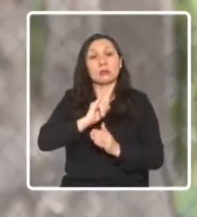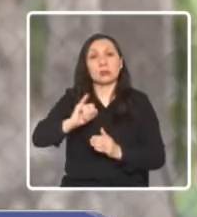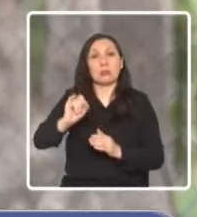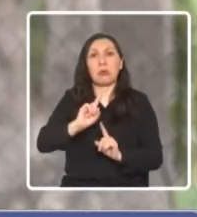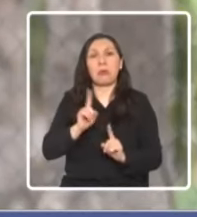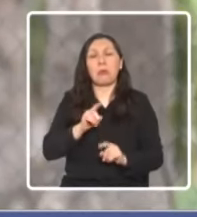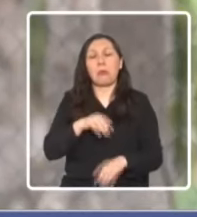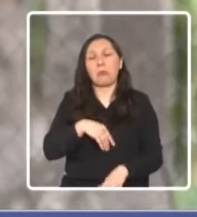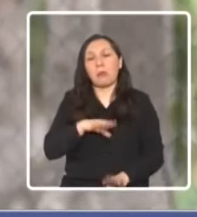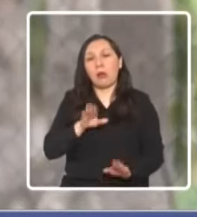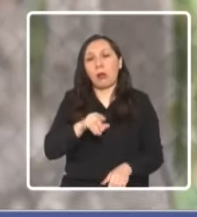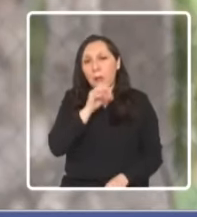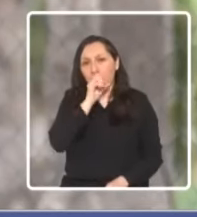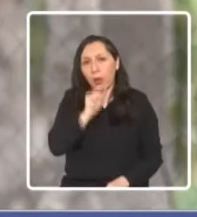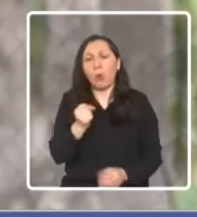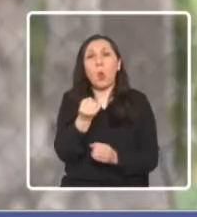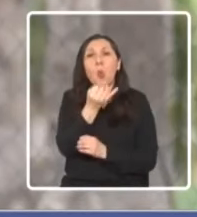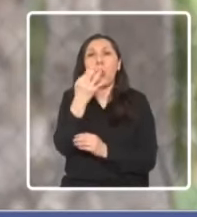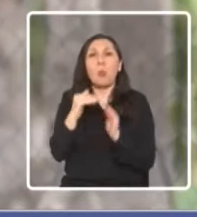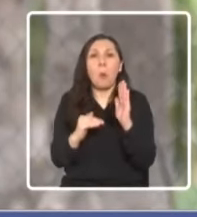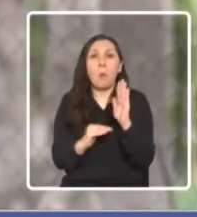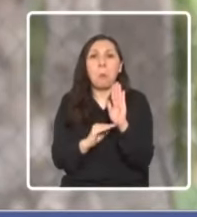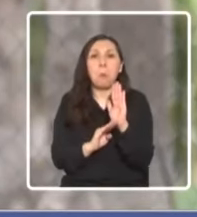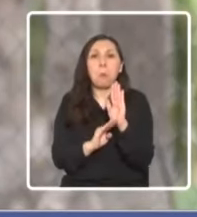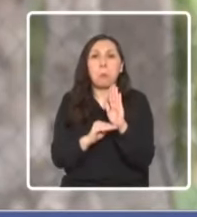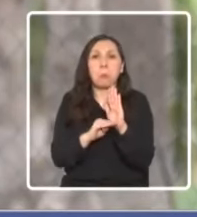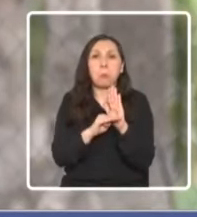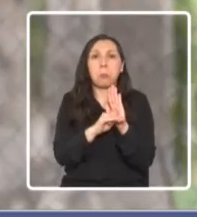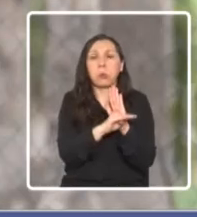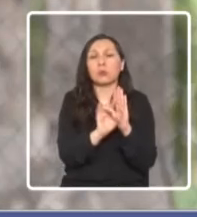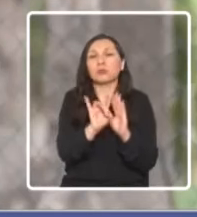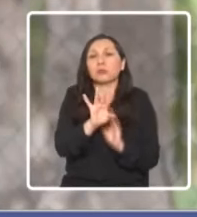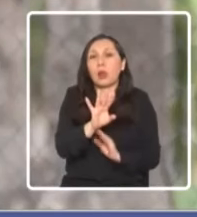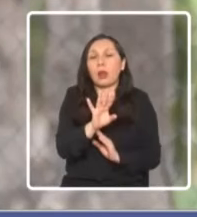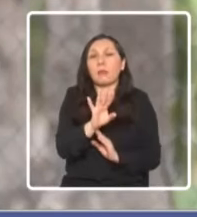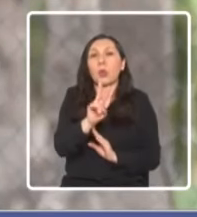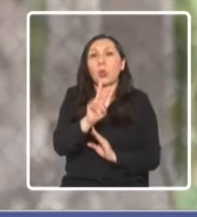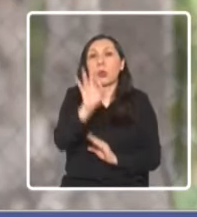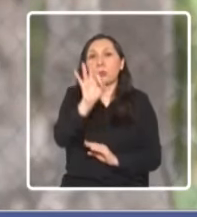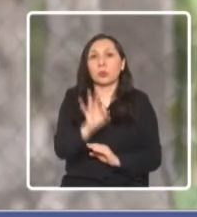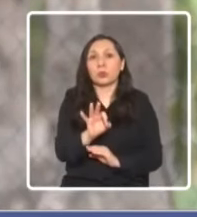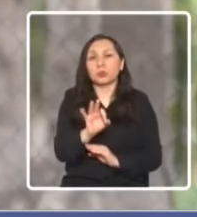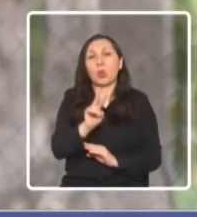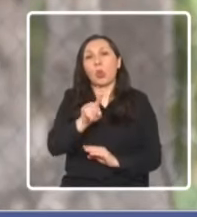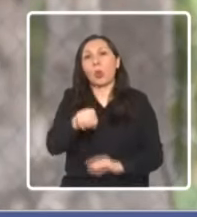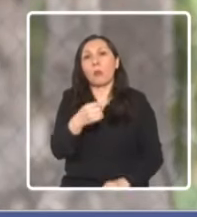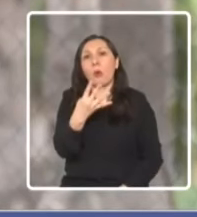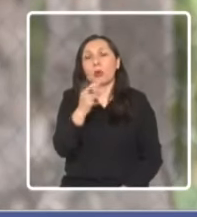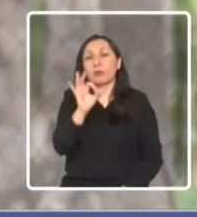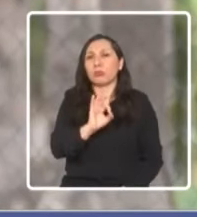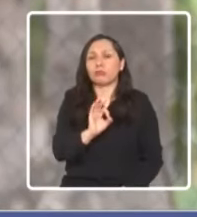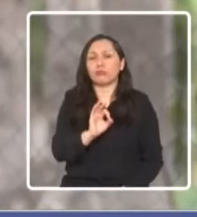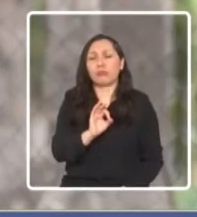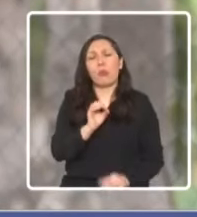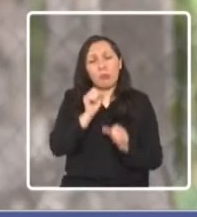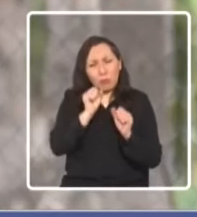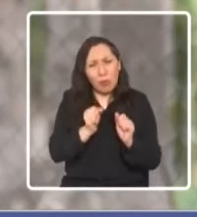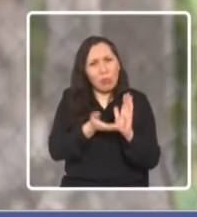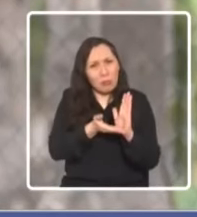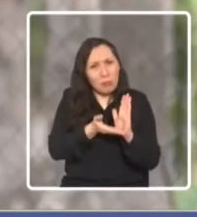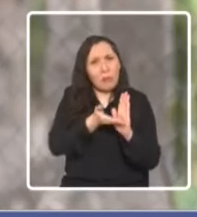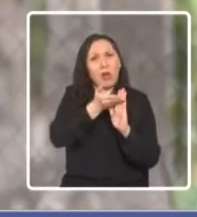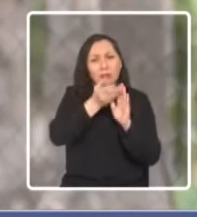no me resigno a números de crecimiento que solamente llegan al 2%, 2,4%. Podemos